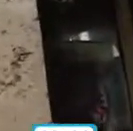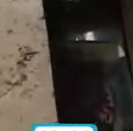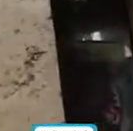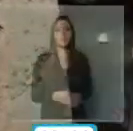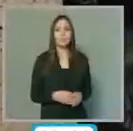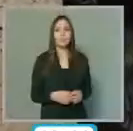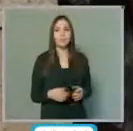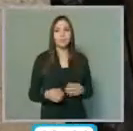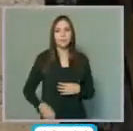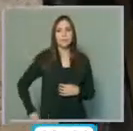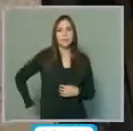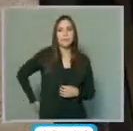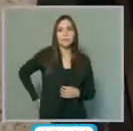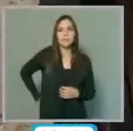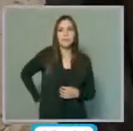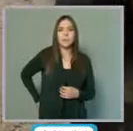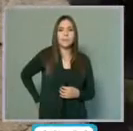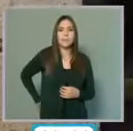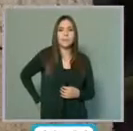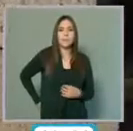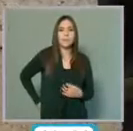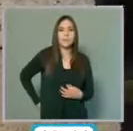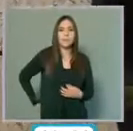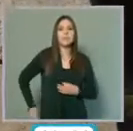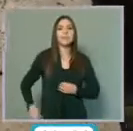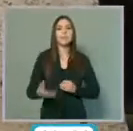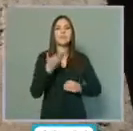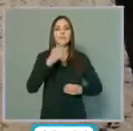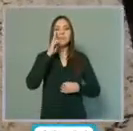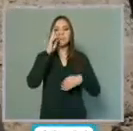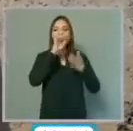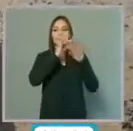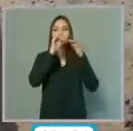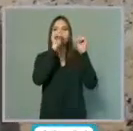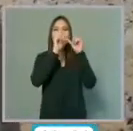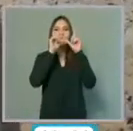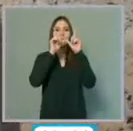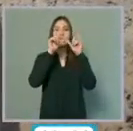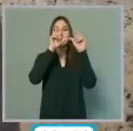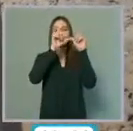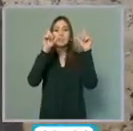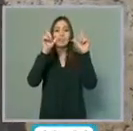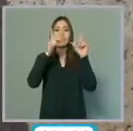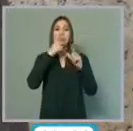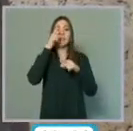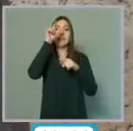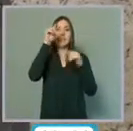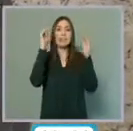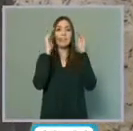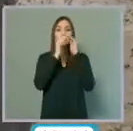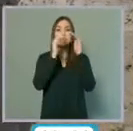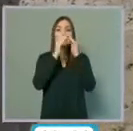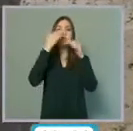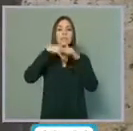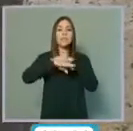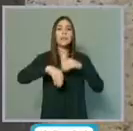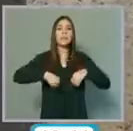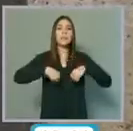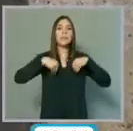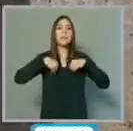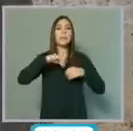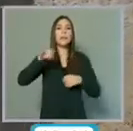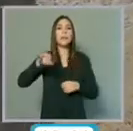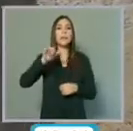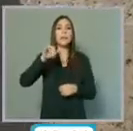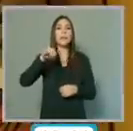Mira, tío Alberto, lea esta placa que dice: en este sitio estuvo la casa donde residió Jaime Nuno, el compositor